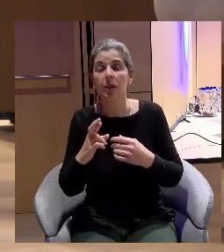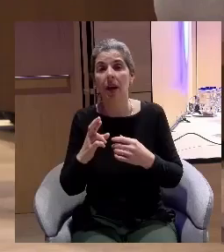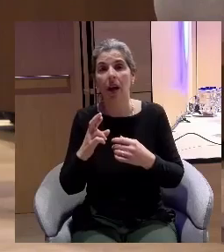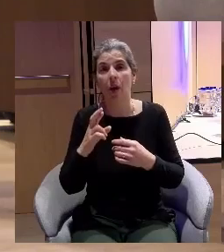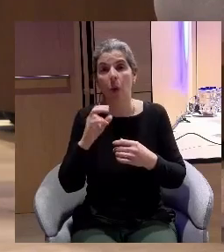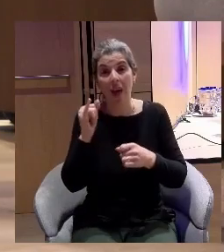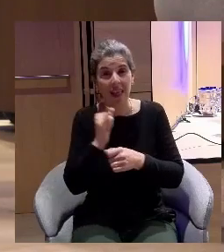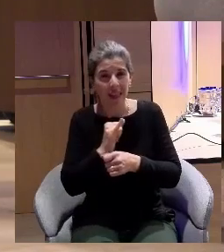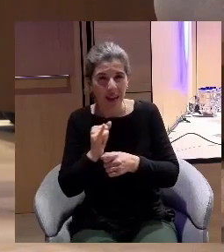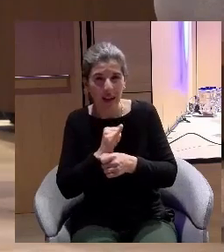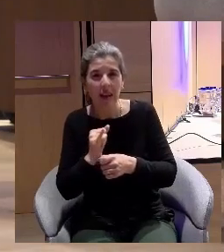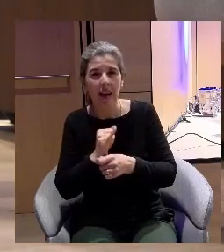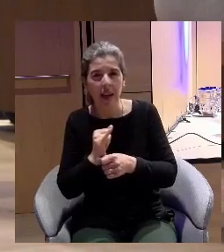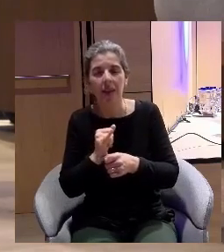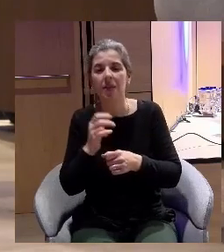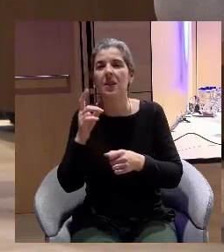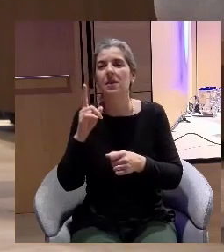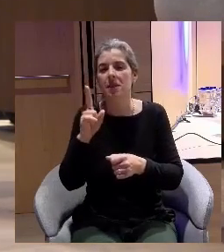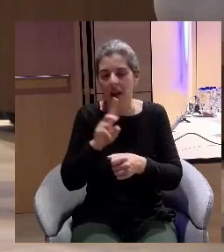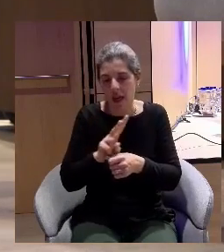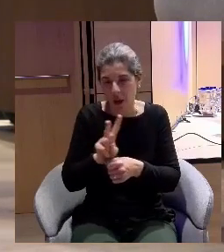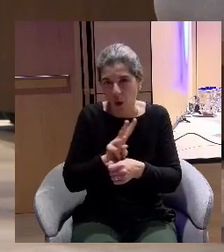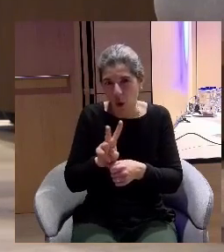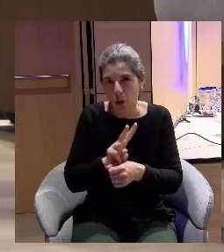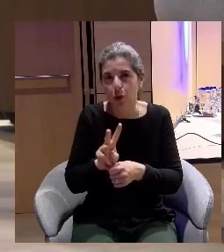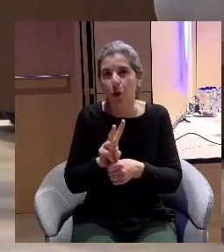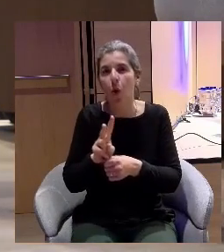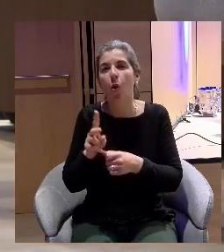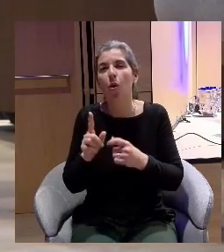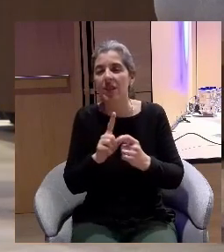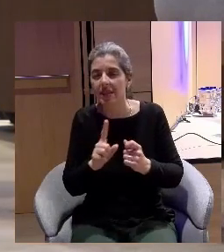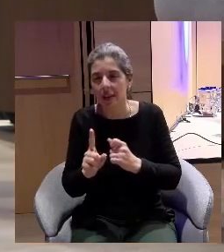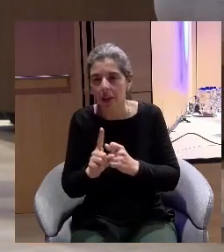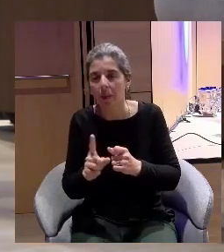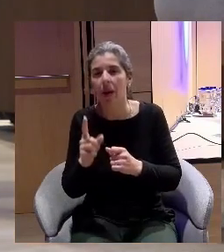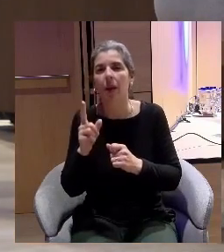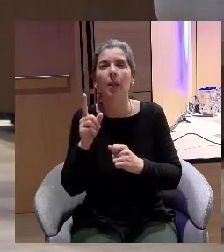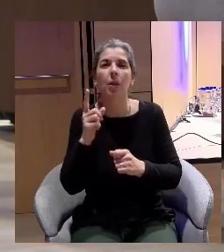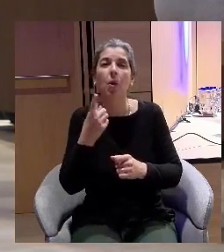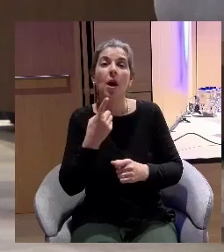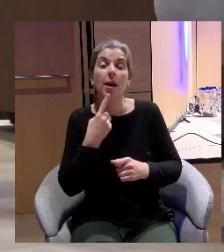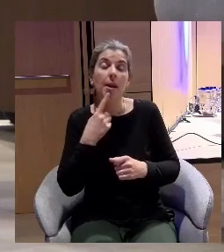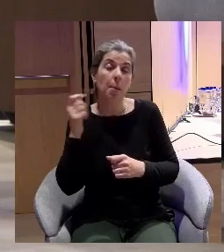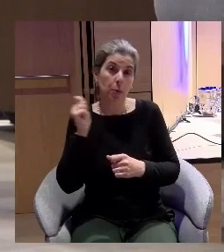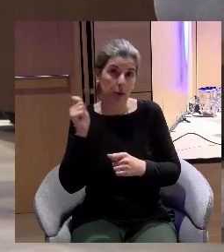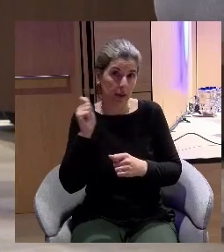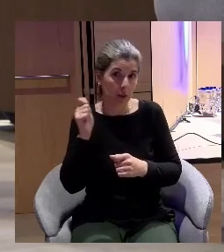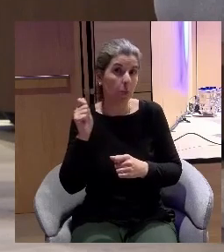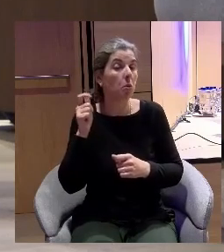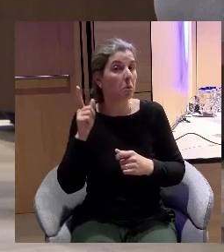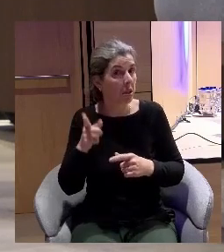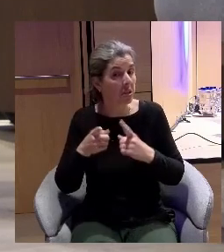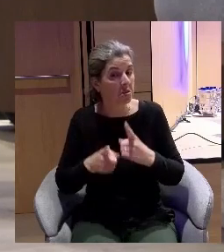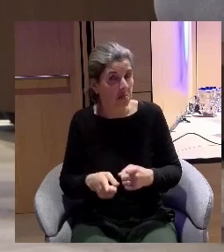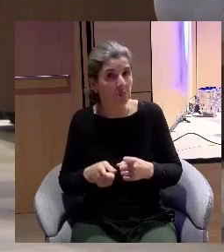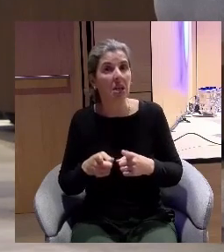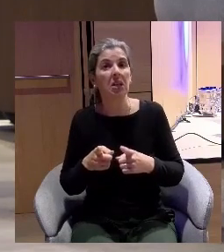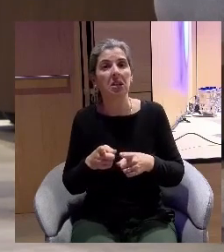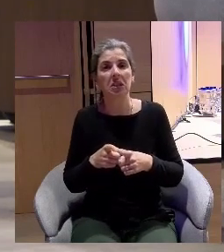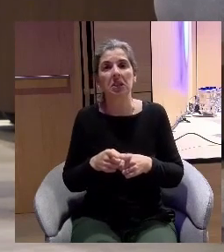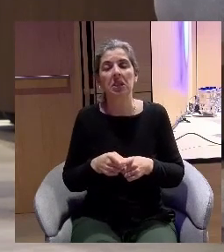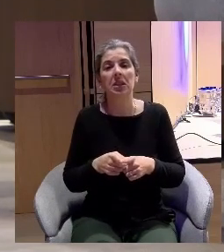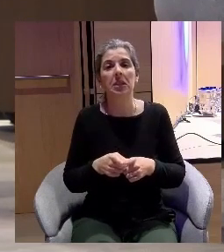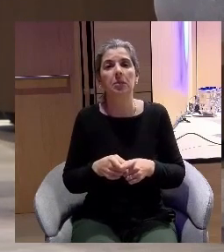con instrumentos de control y de seguimiento de las políticas públicas, sino también tu presentación trae también